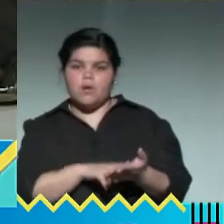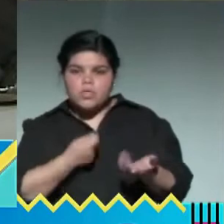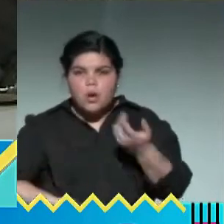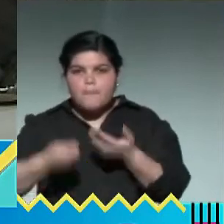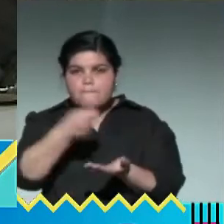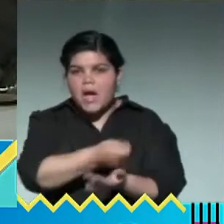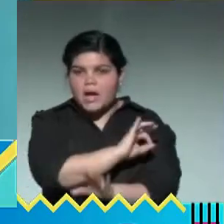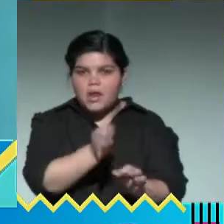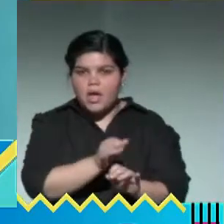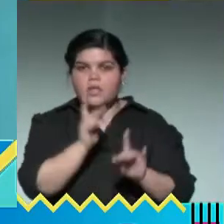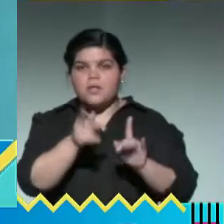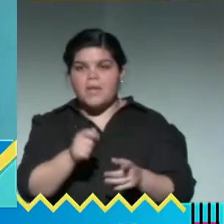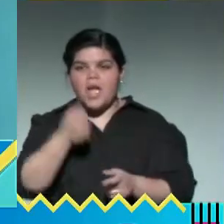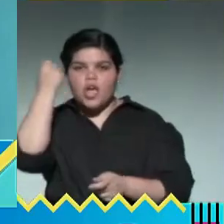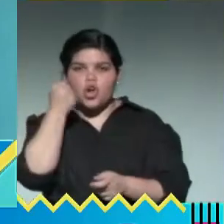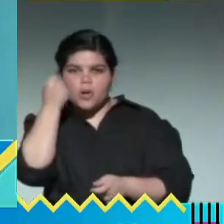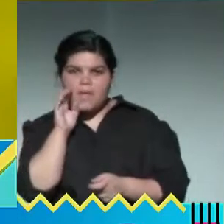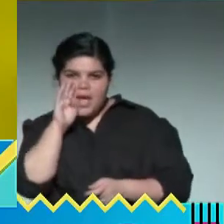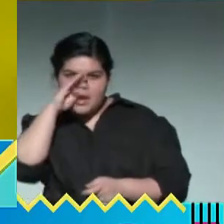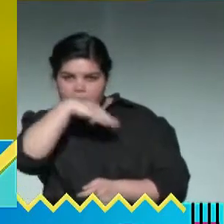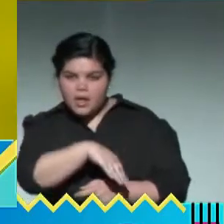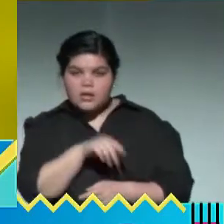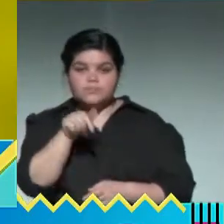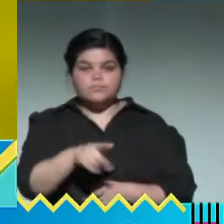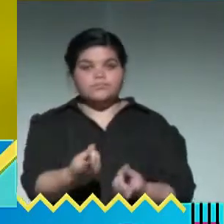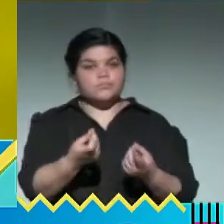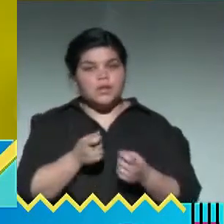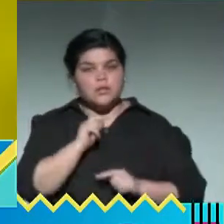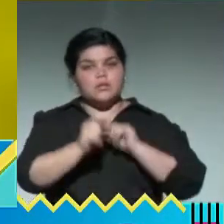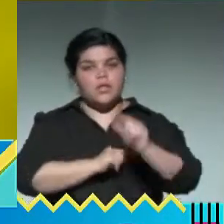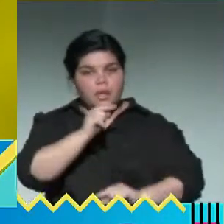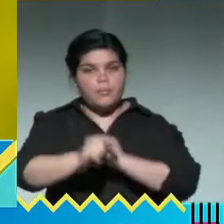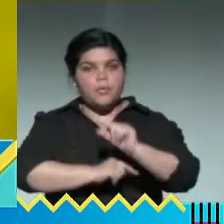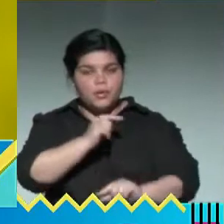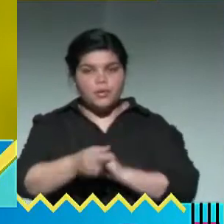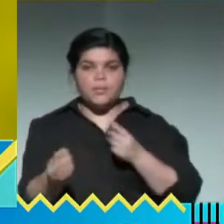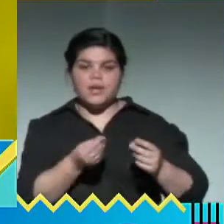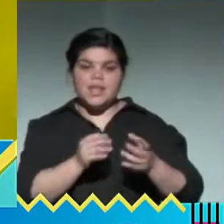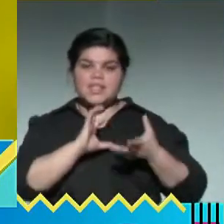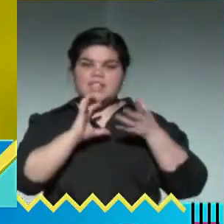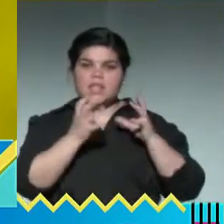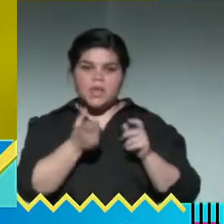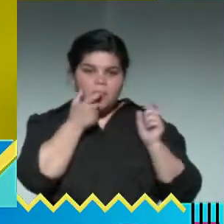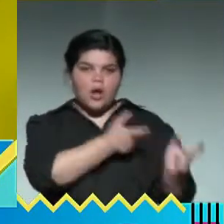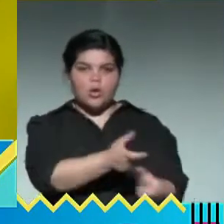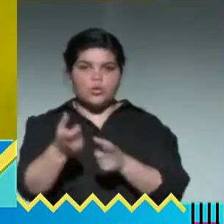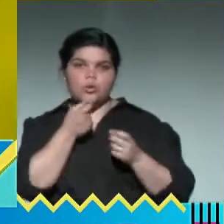Entonces, también hay que empezar a generar mecanismos, ¿para qué? Para hacer más eficiente el sistema de control y